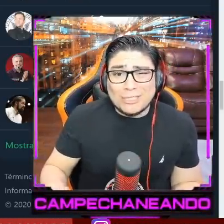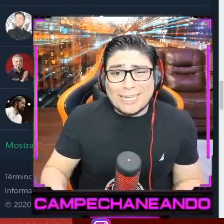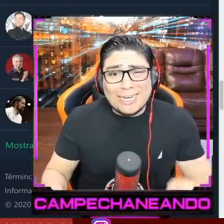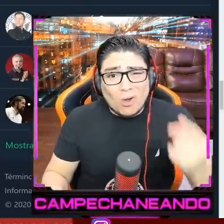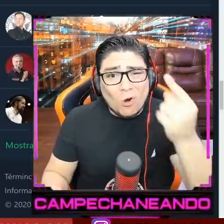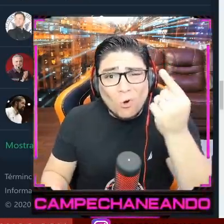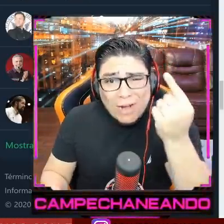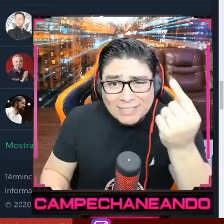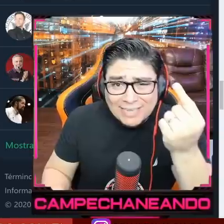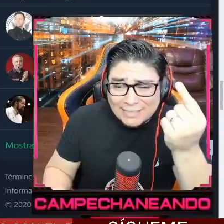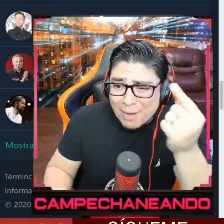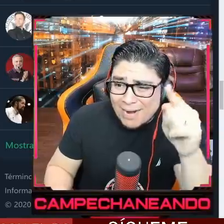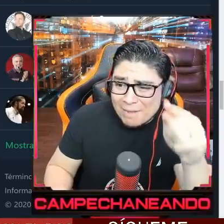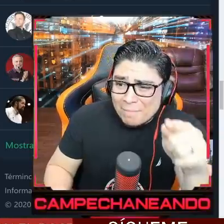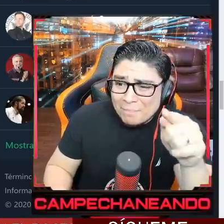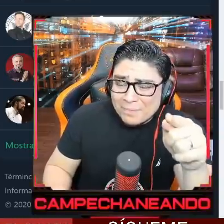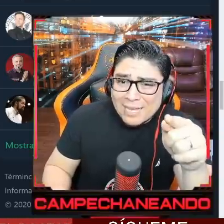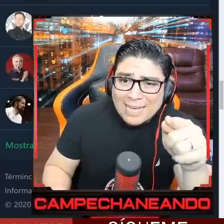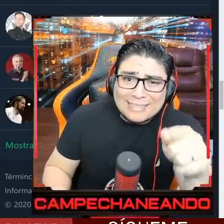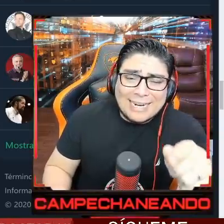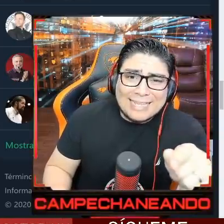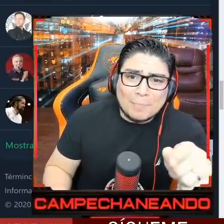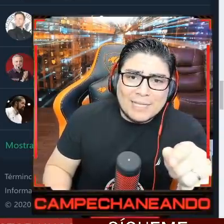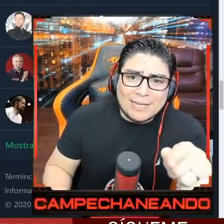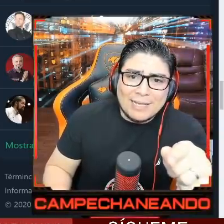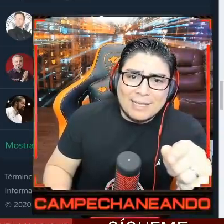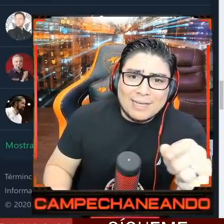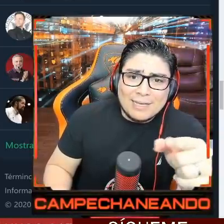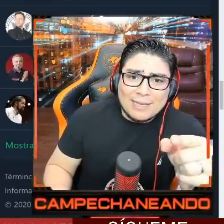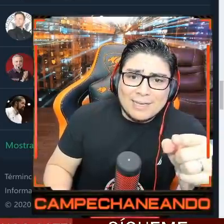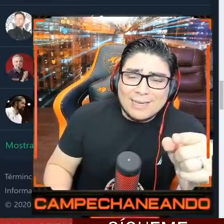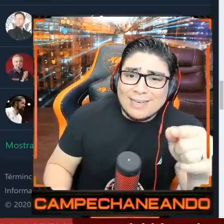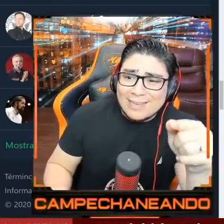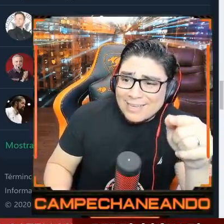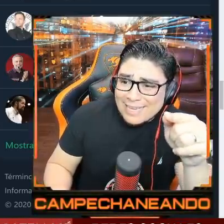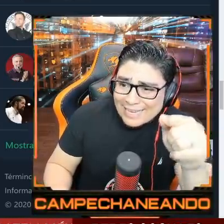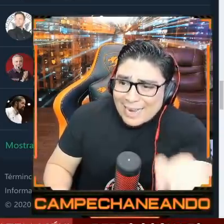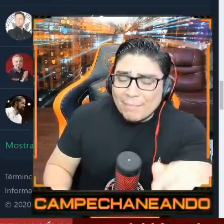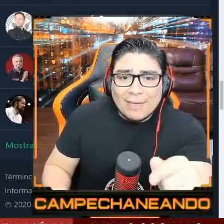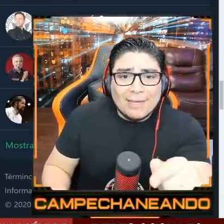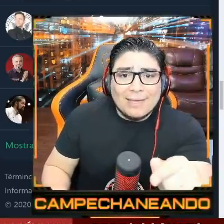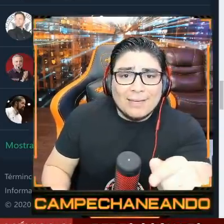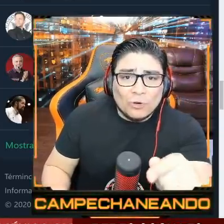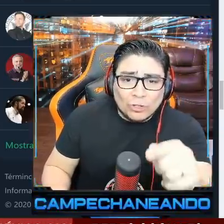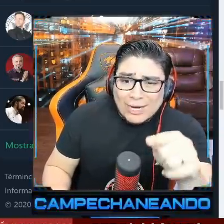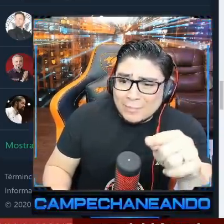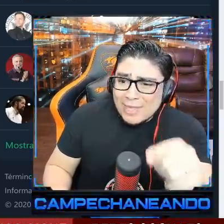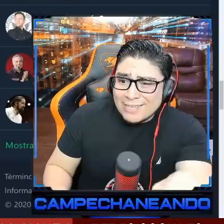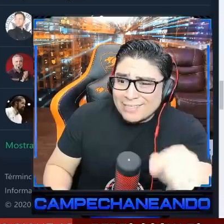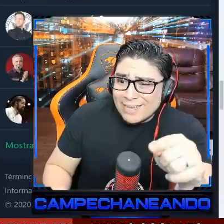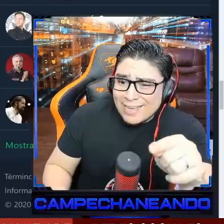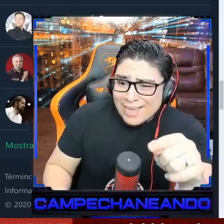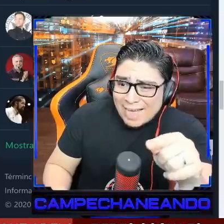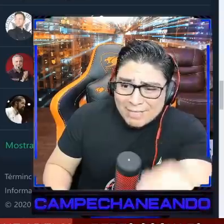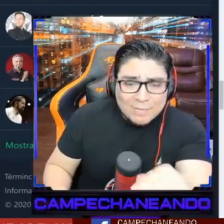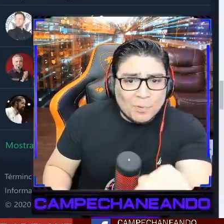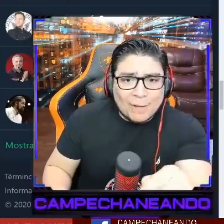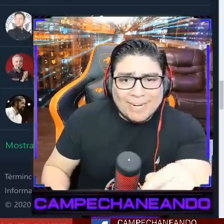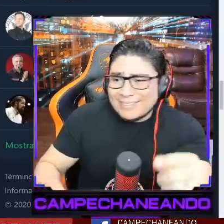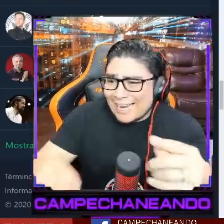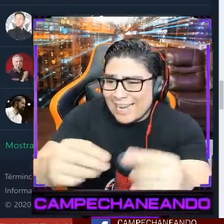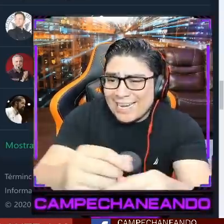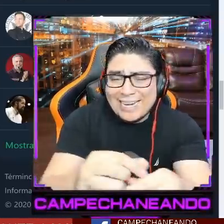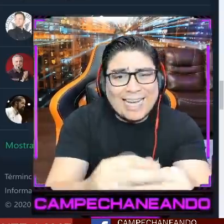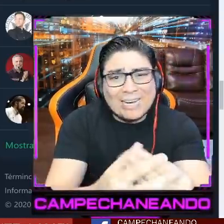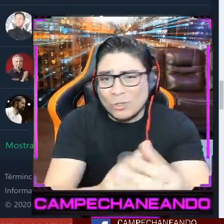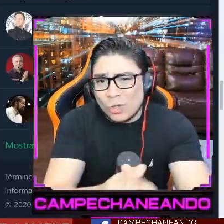tratamos de salir una vez a la semana hacer la despensa y créanme con todas las medidas a vías y por